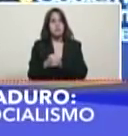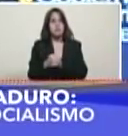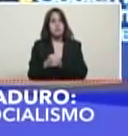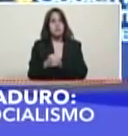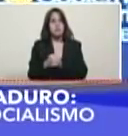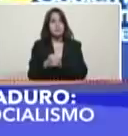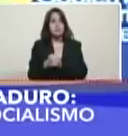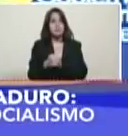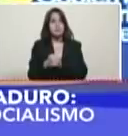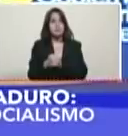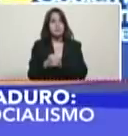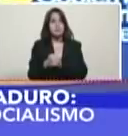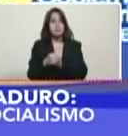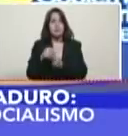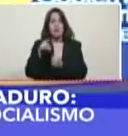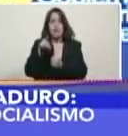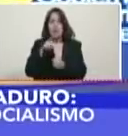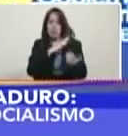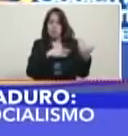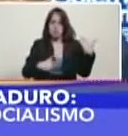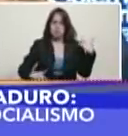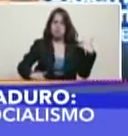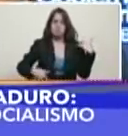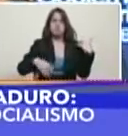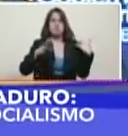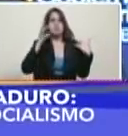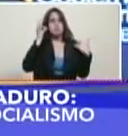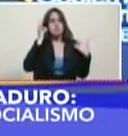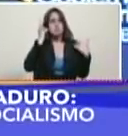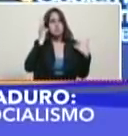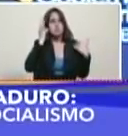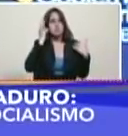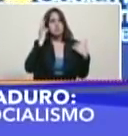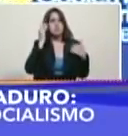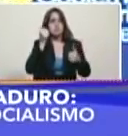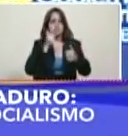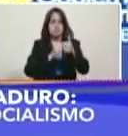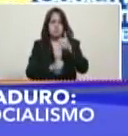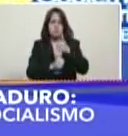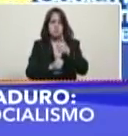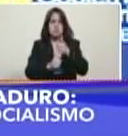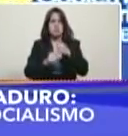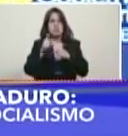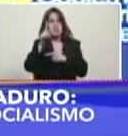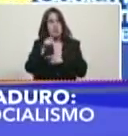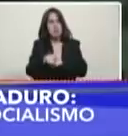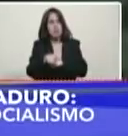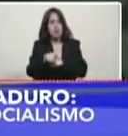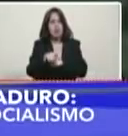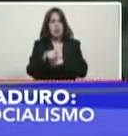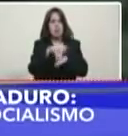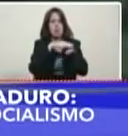señora vicepresidenta, compañera, ministros, ministra, hay que acortar la toma de decisiones.